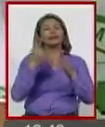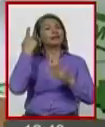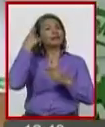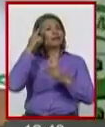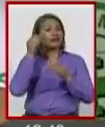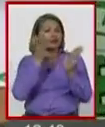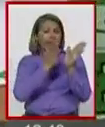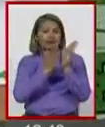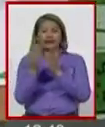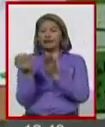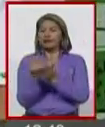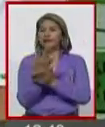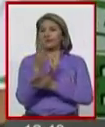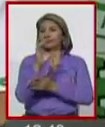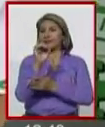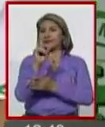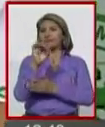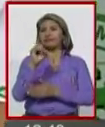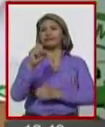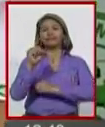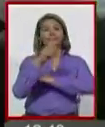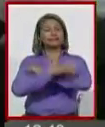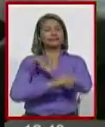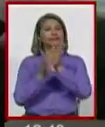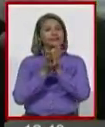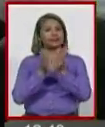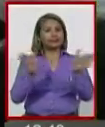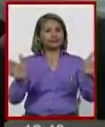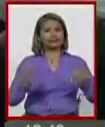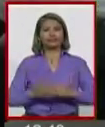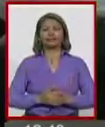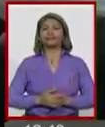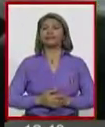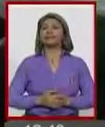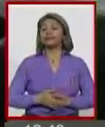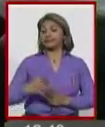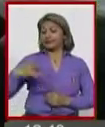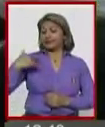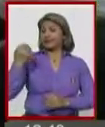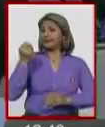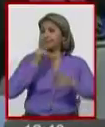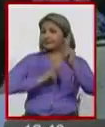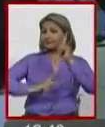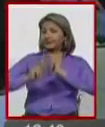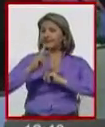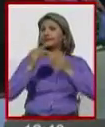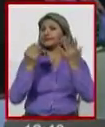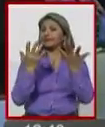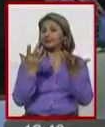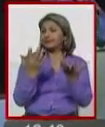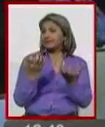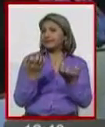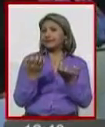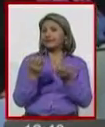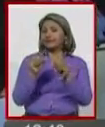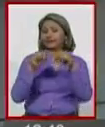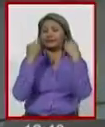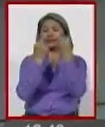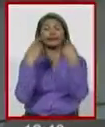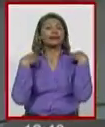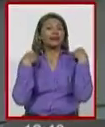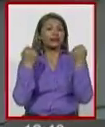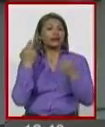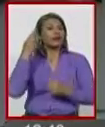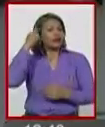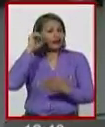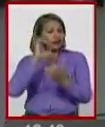para la formación del nuevo Código Penal en general. Eso es lo que sentimos la población, eso es lo que siente el sector salud y